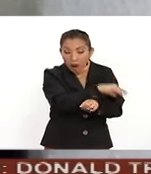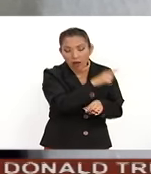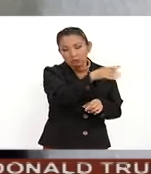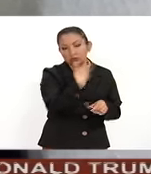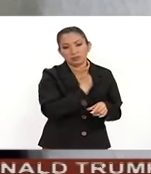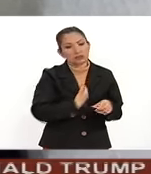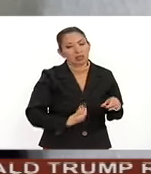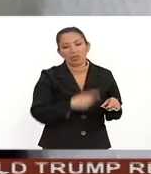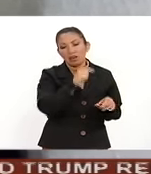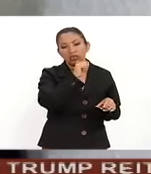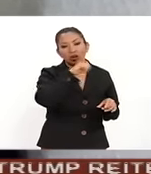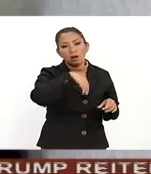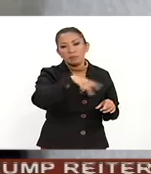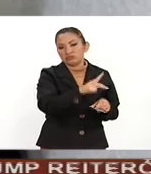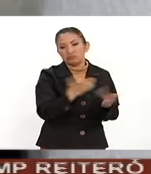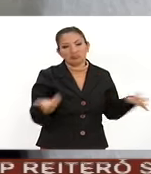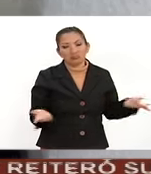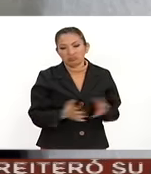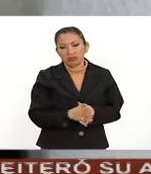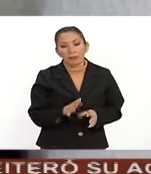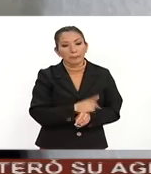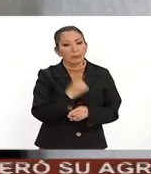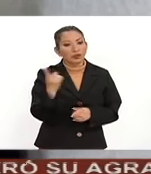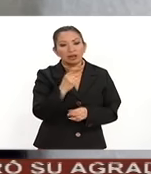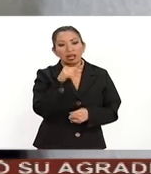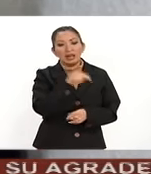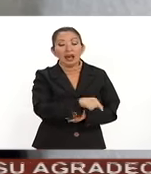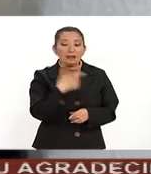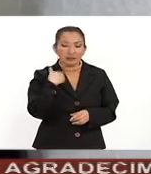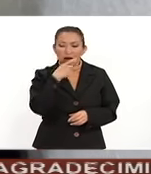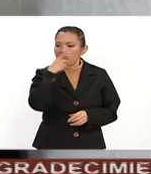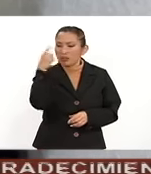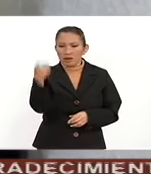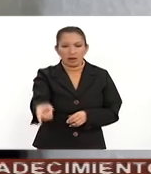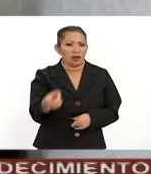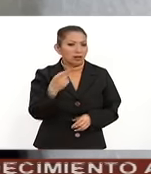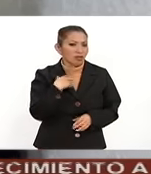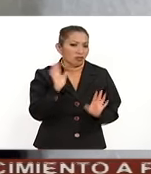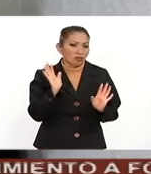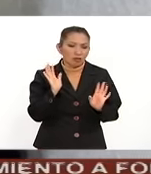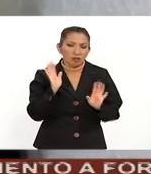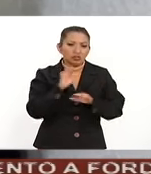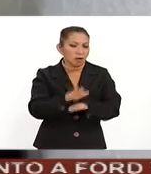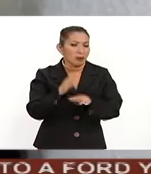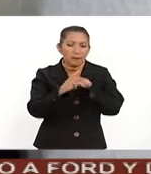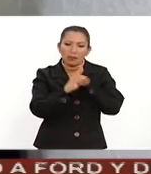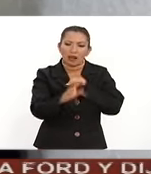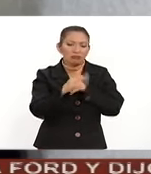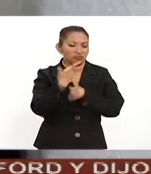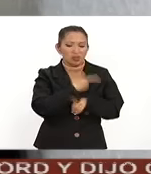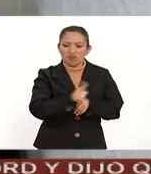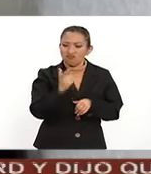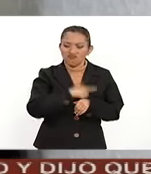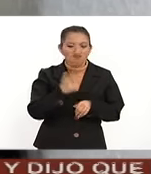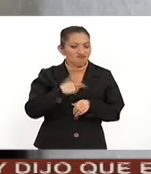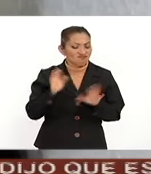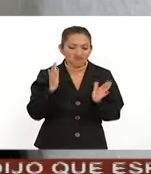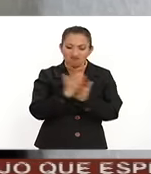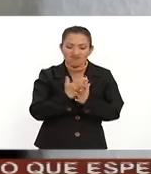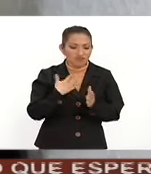al presidente Trump, dado que él se ha manifestado al respecto sobre la inmigración